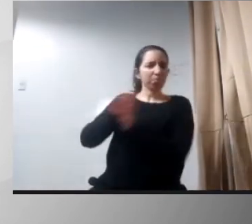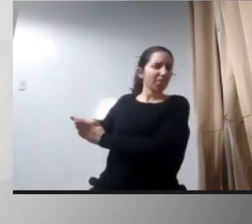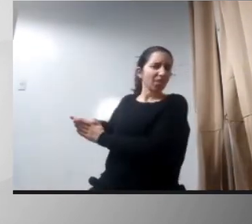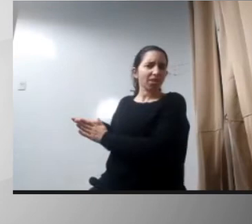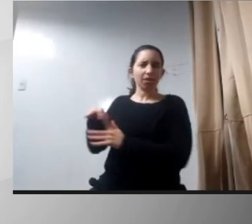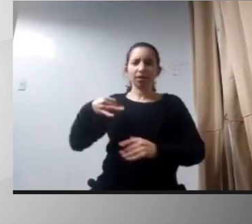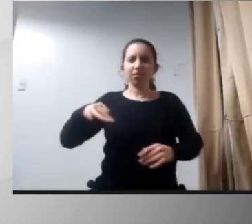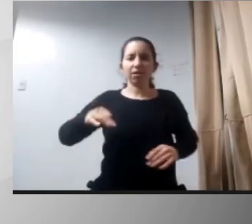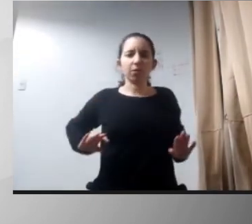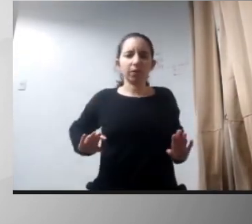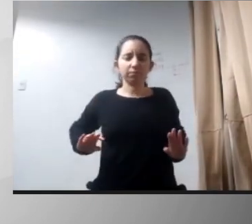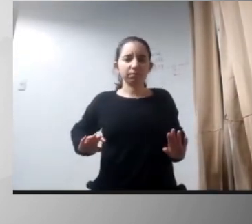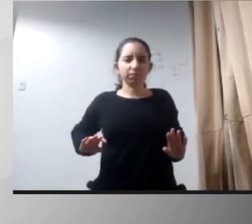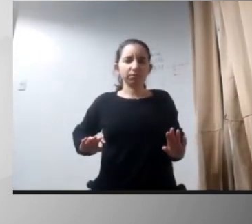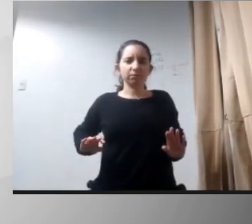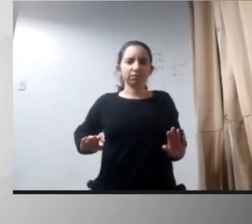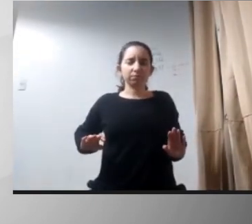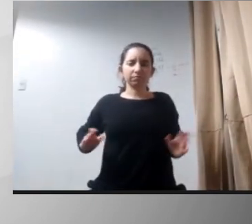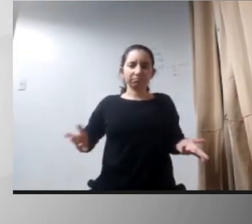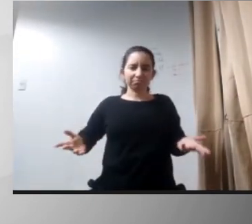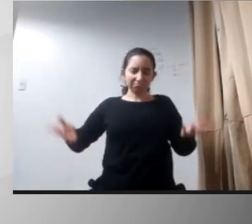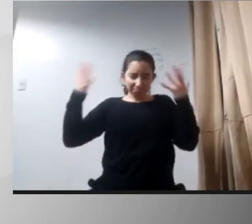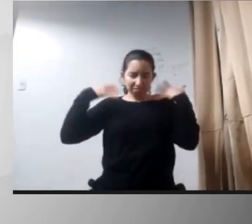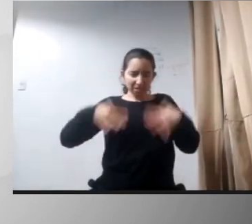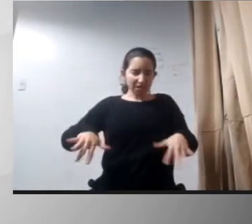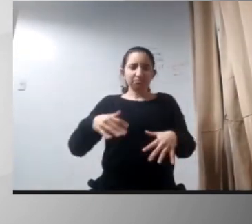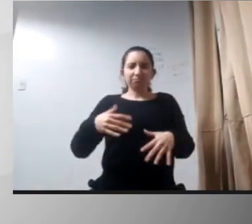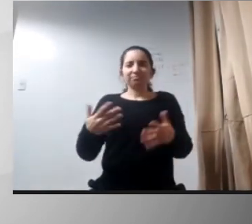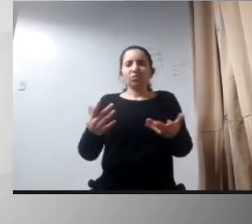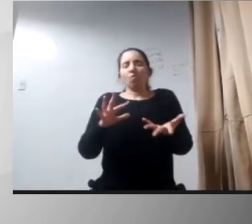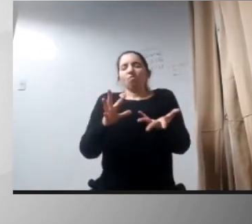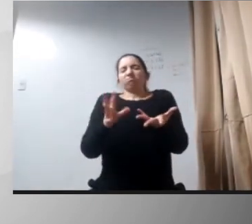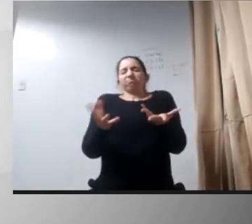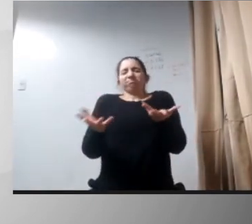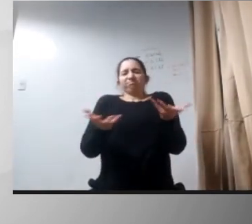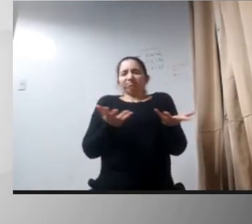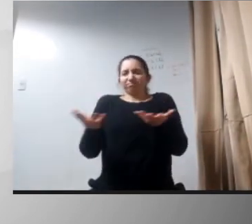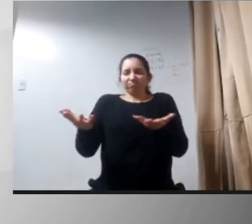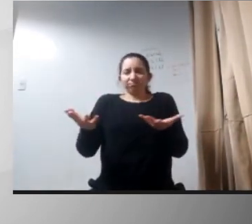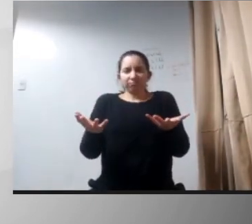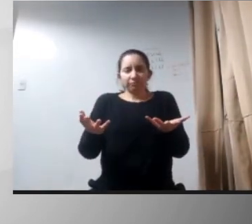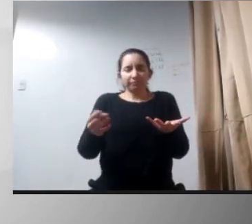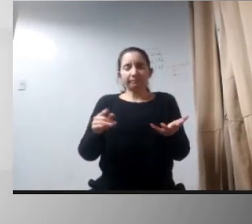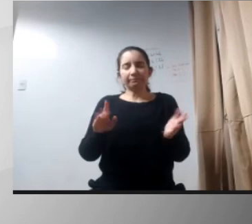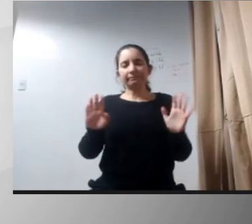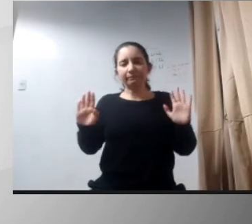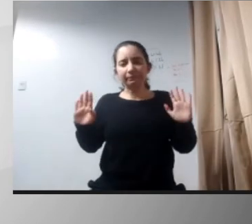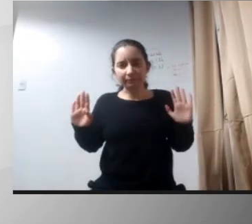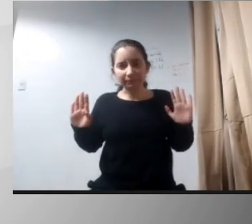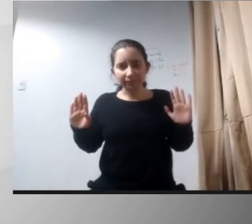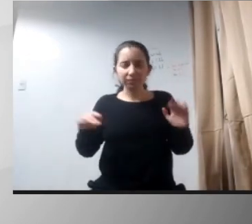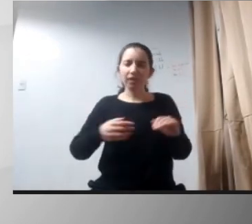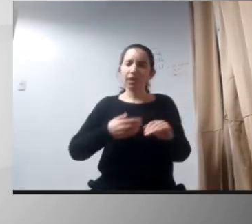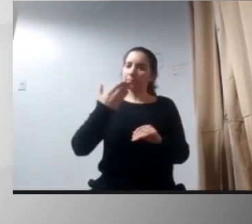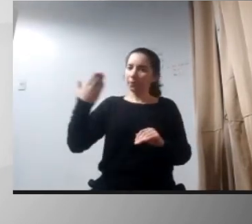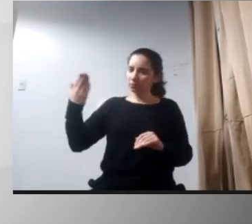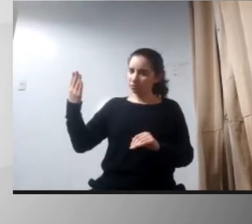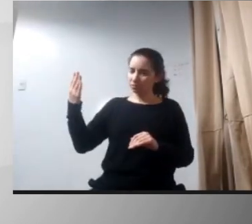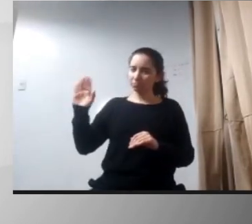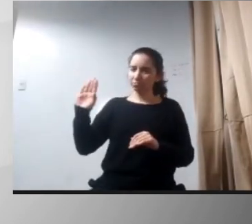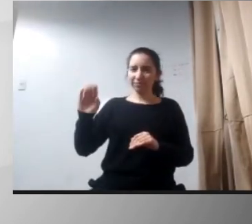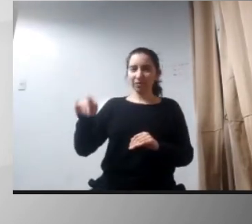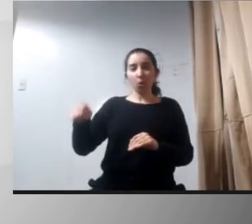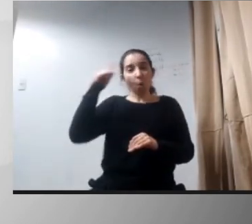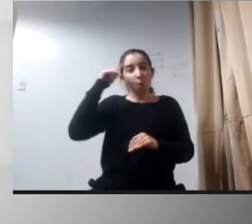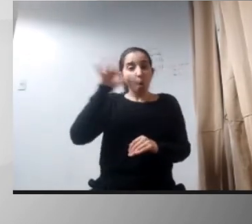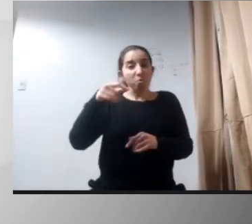digamos, tener un umbral mayor de abortabilidad, por decirlo de alguna manera. A mí, a diferencia de mucha gente, no sé cómo es